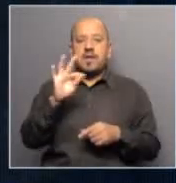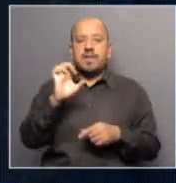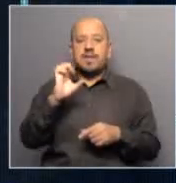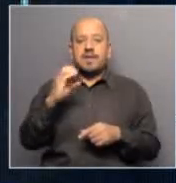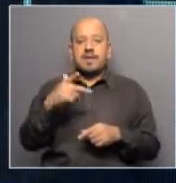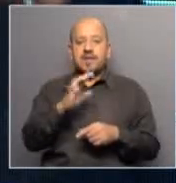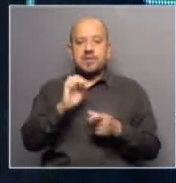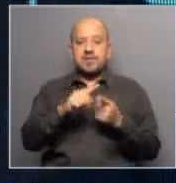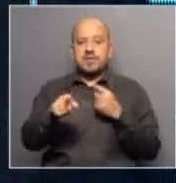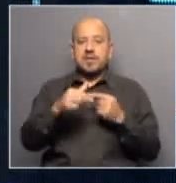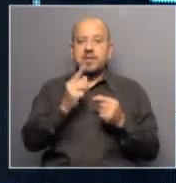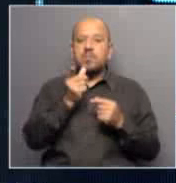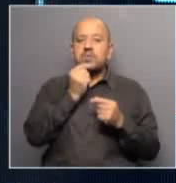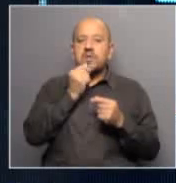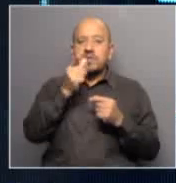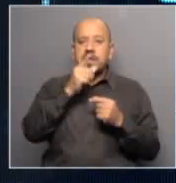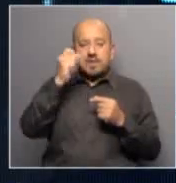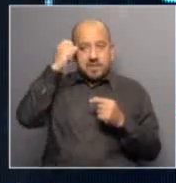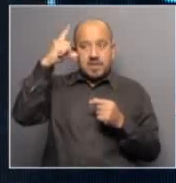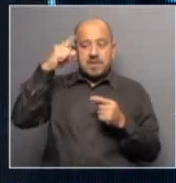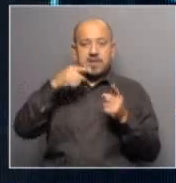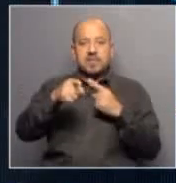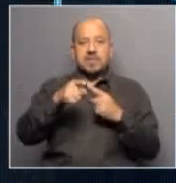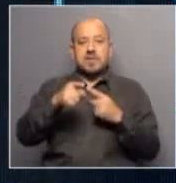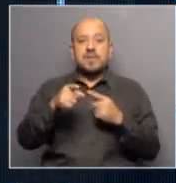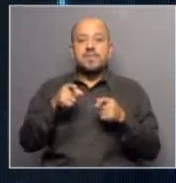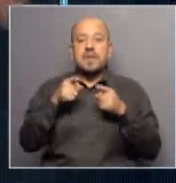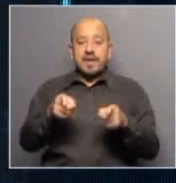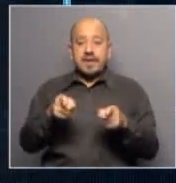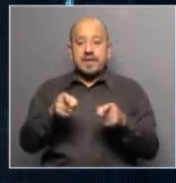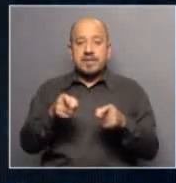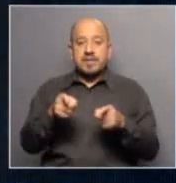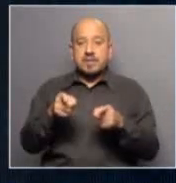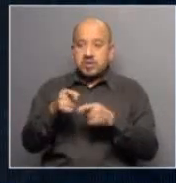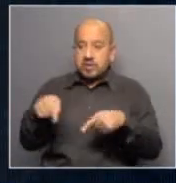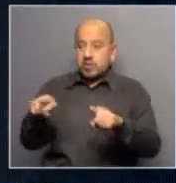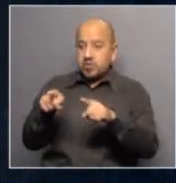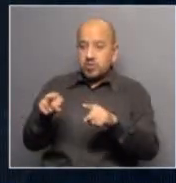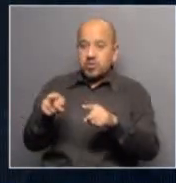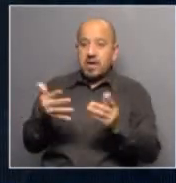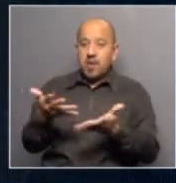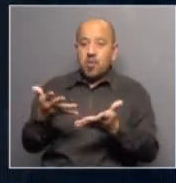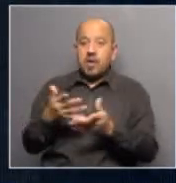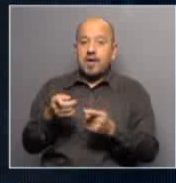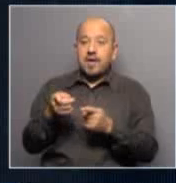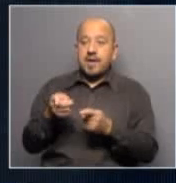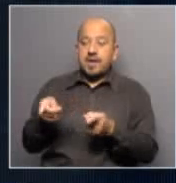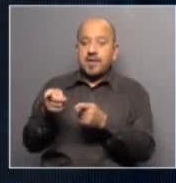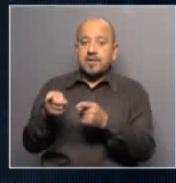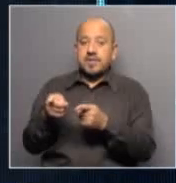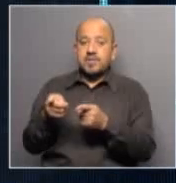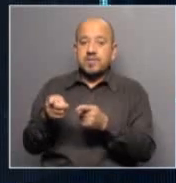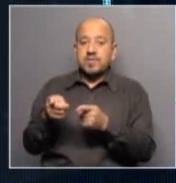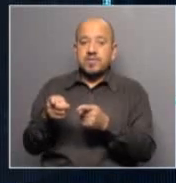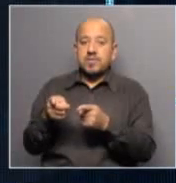Nacional de Información e Inteligencia y querían restablecer el de Víctor Castiglione. Esos son los que ahora